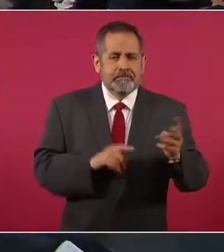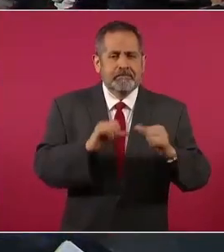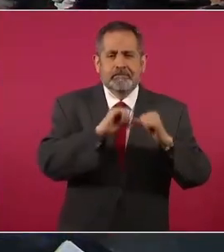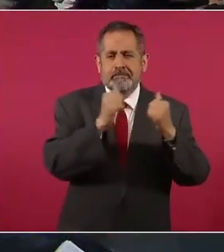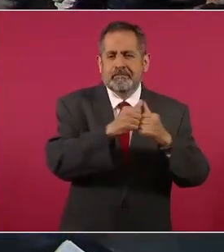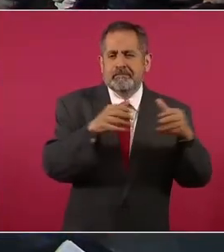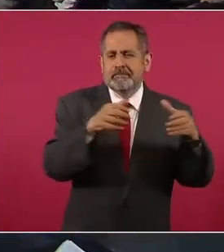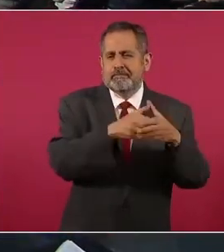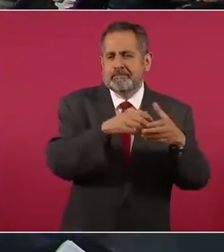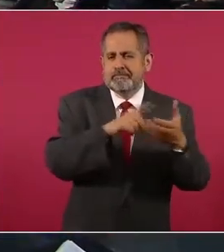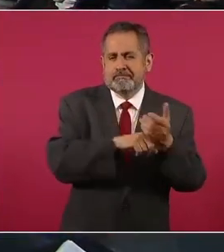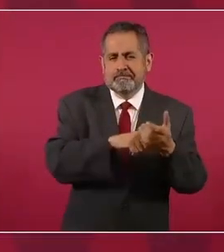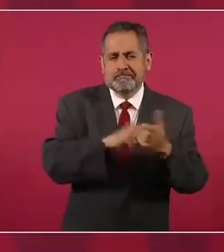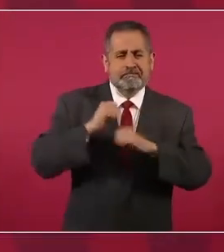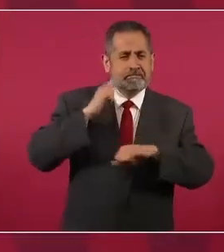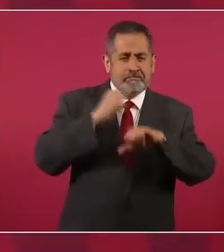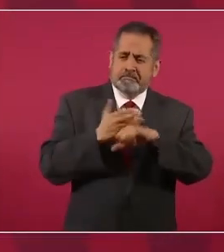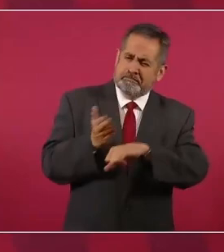organizaciones